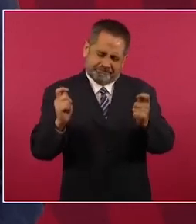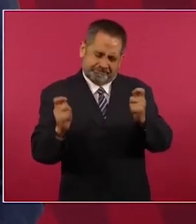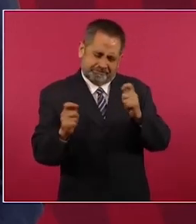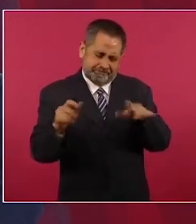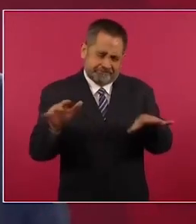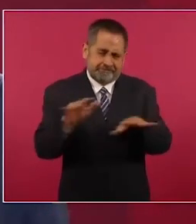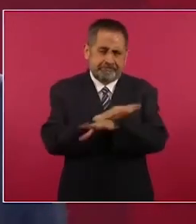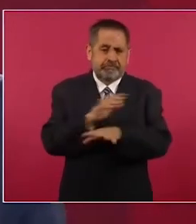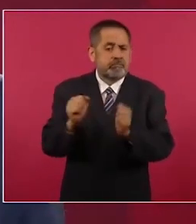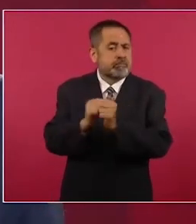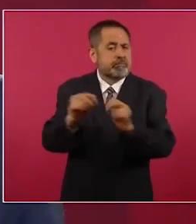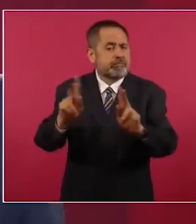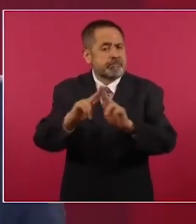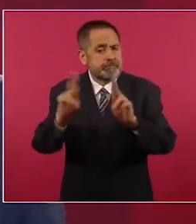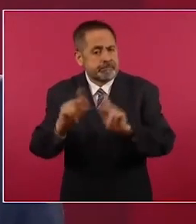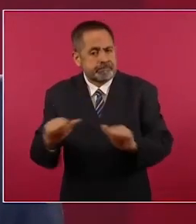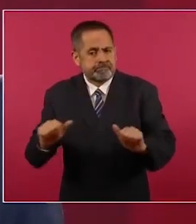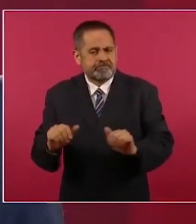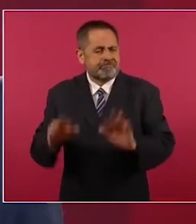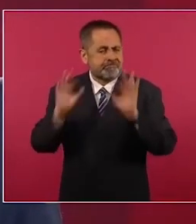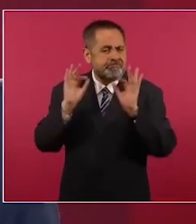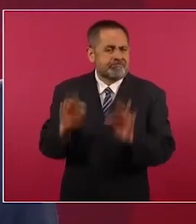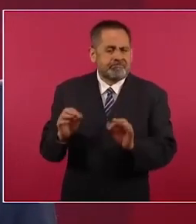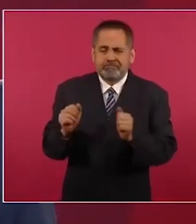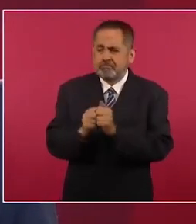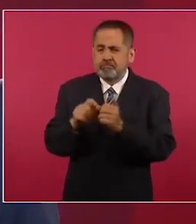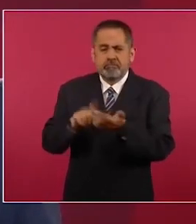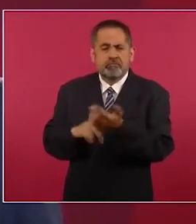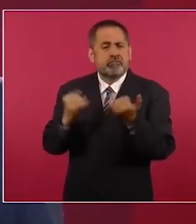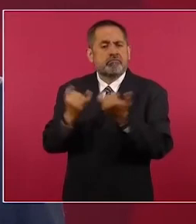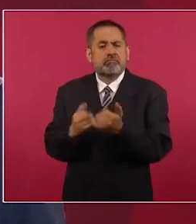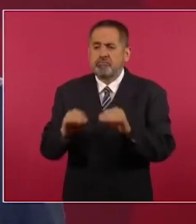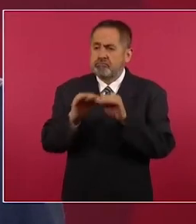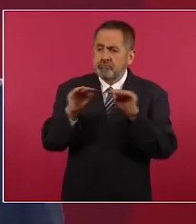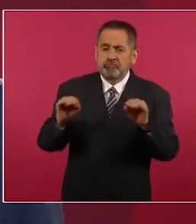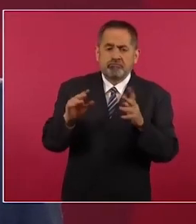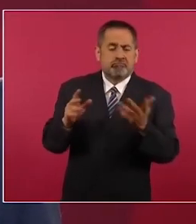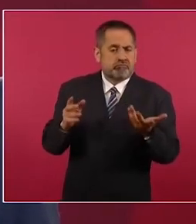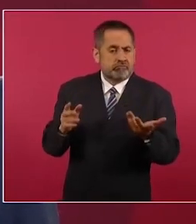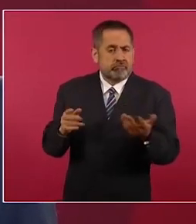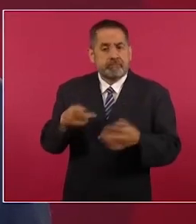pacífica, pero igual de profunda